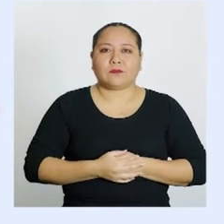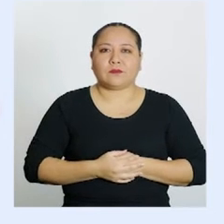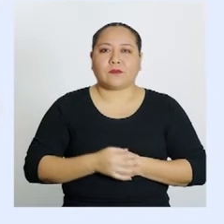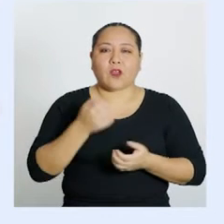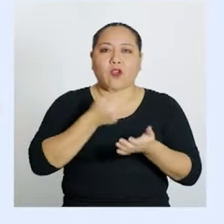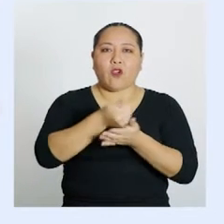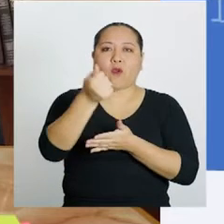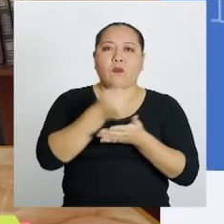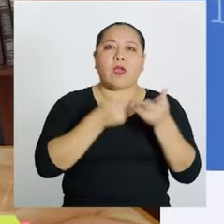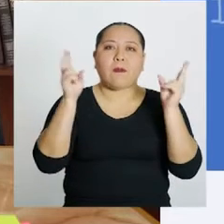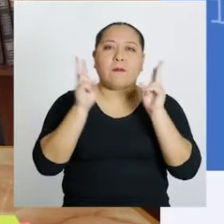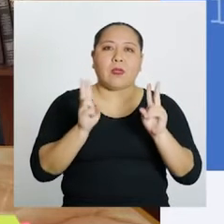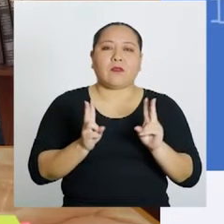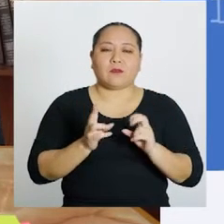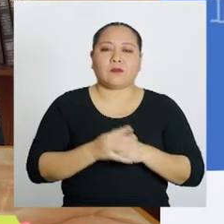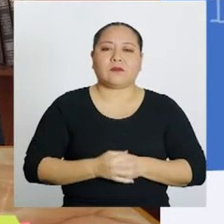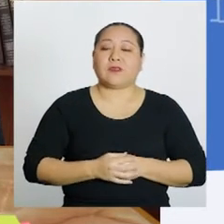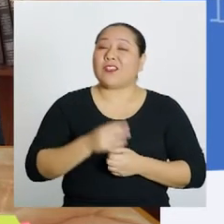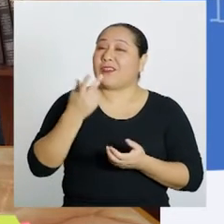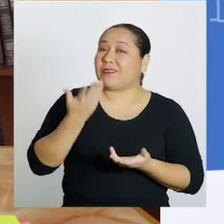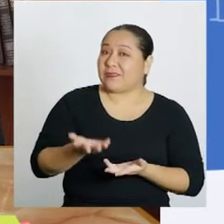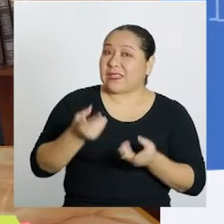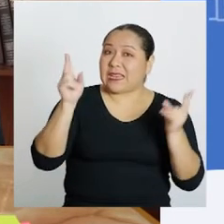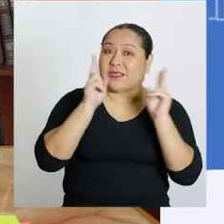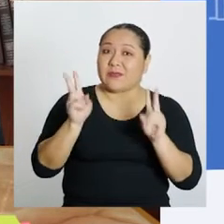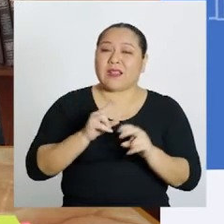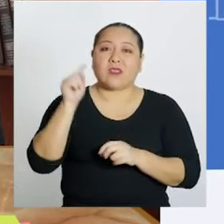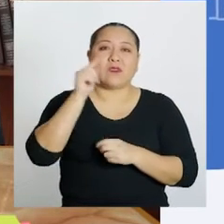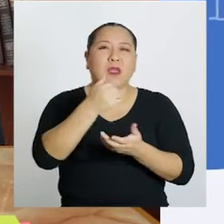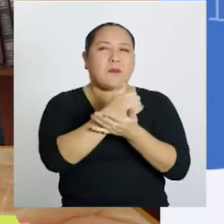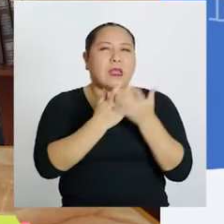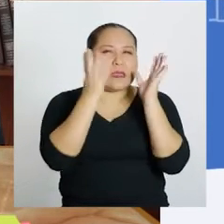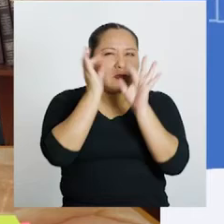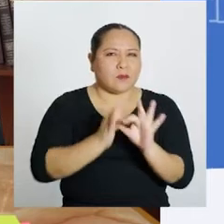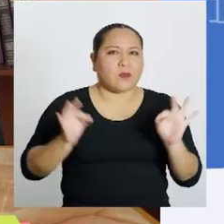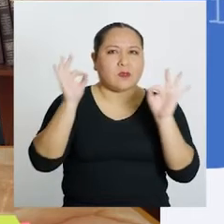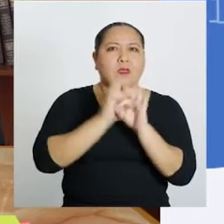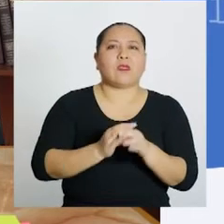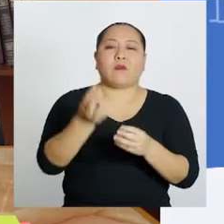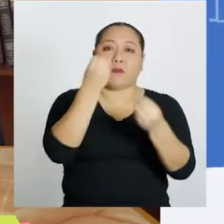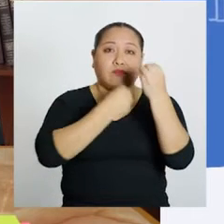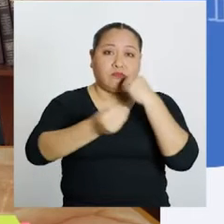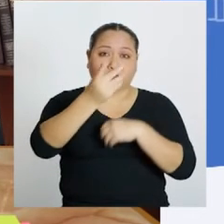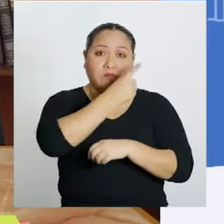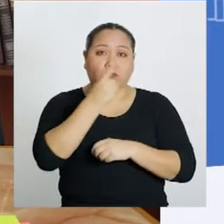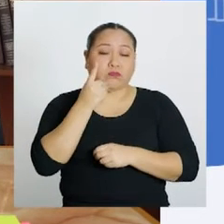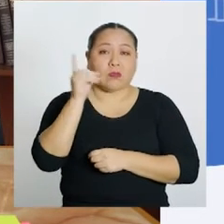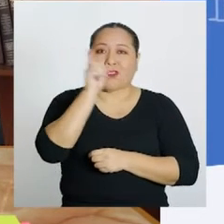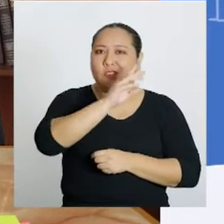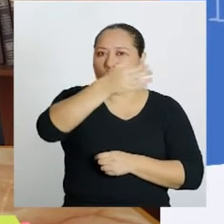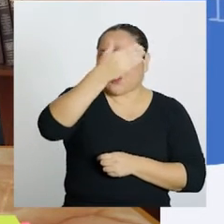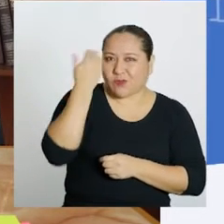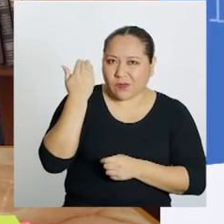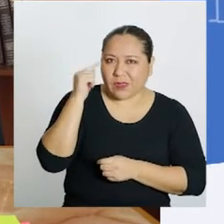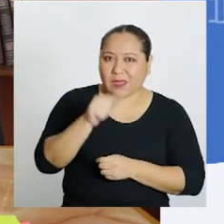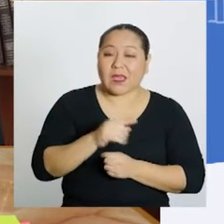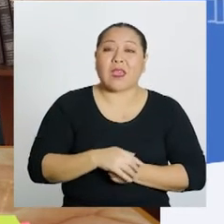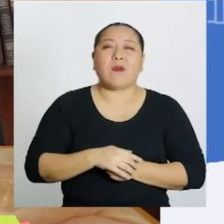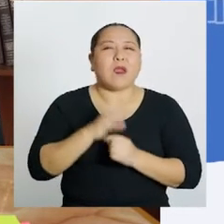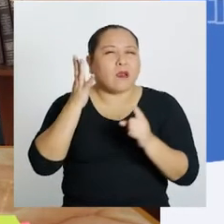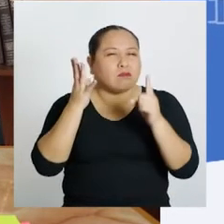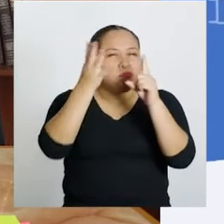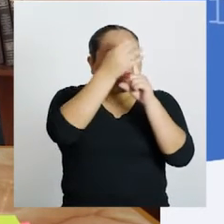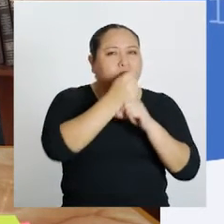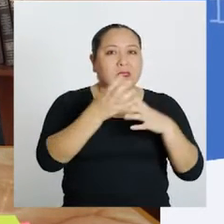Comprar verduras. Las verduras son un elemento muy importante para nuestra dieta, pero no olvidemos que para tener